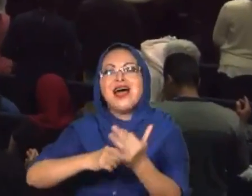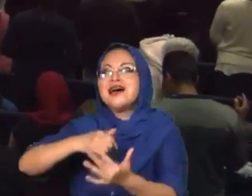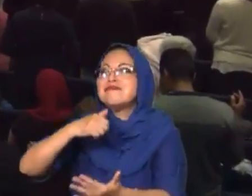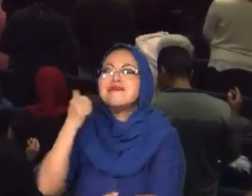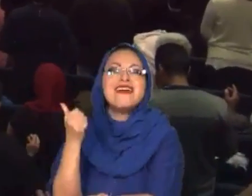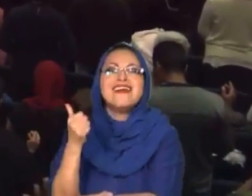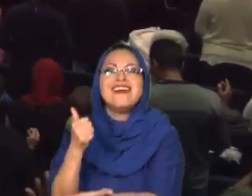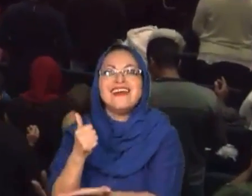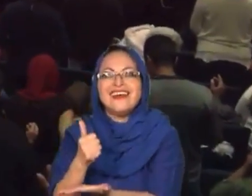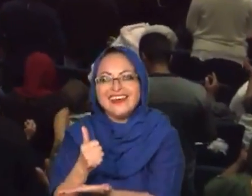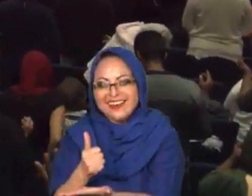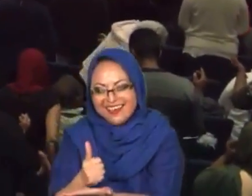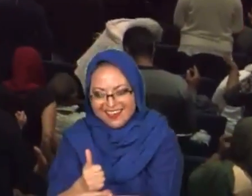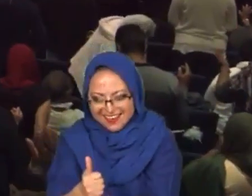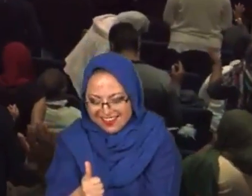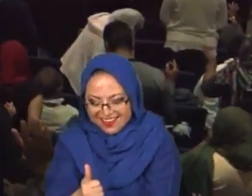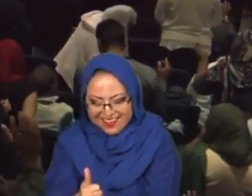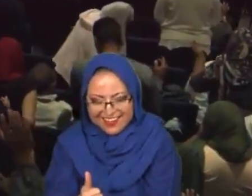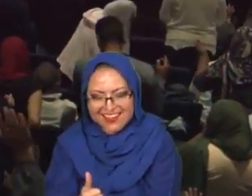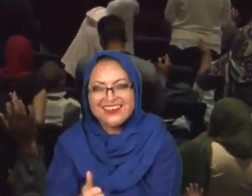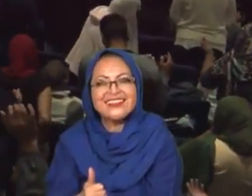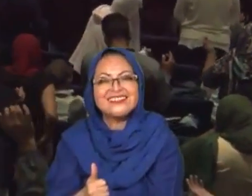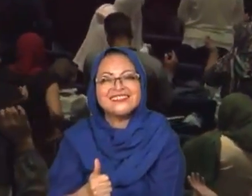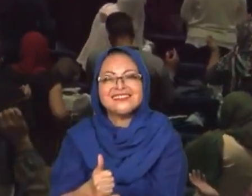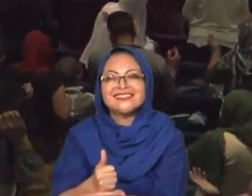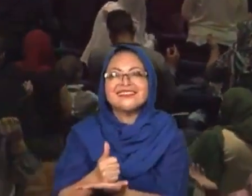Jesús, amén. Soberano Dios,